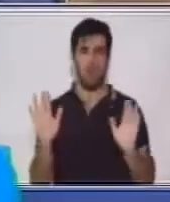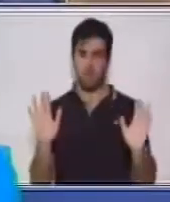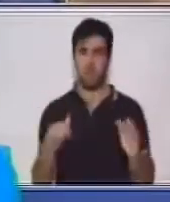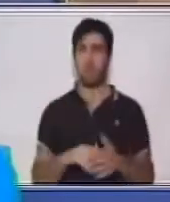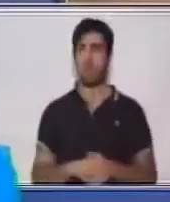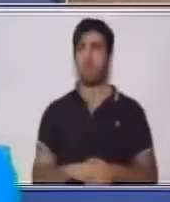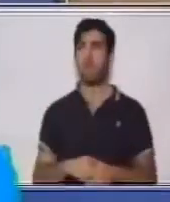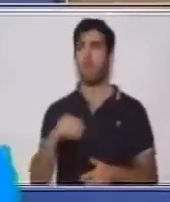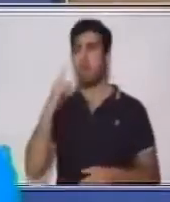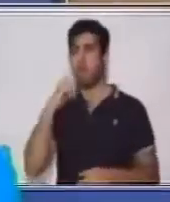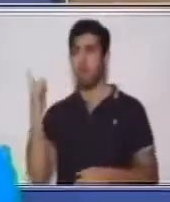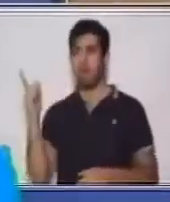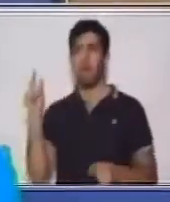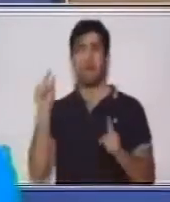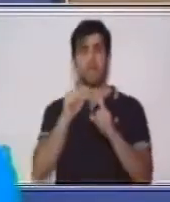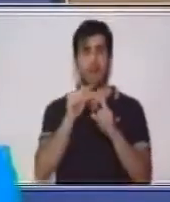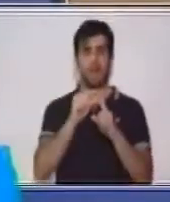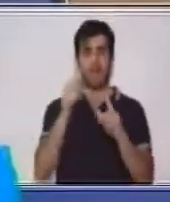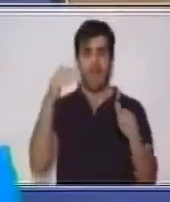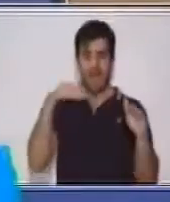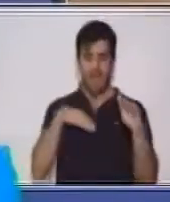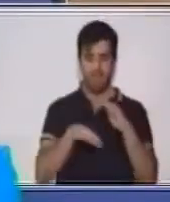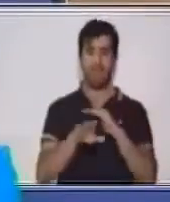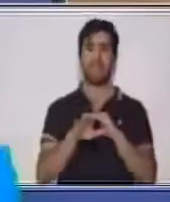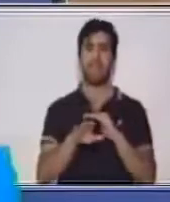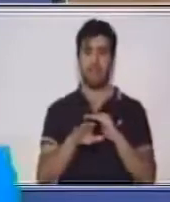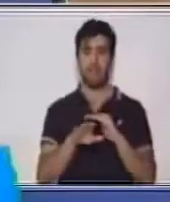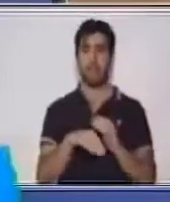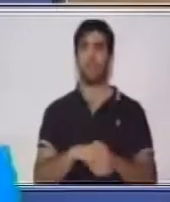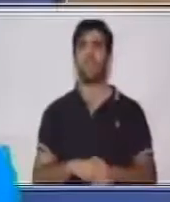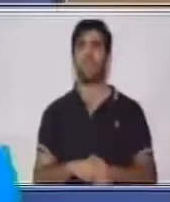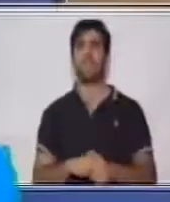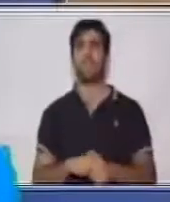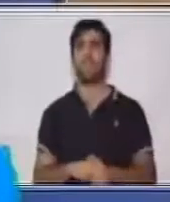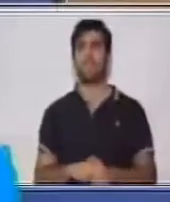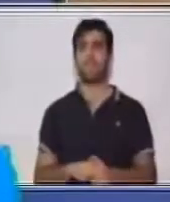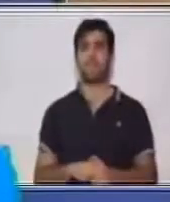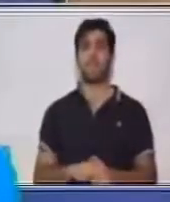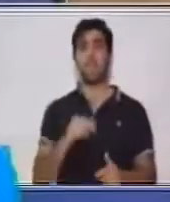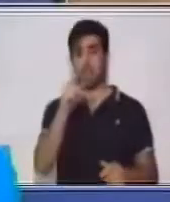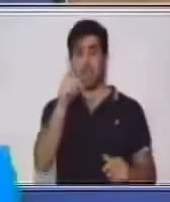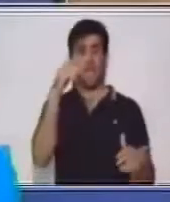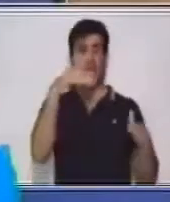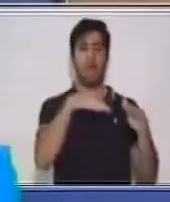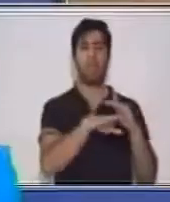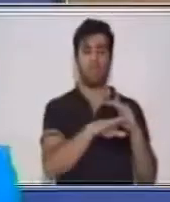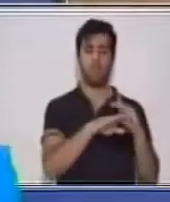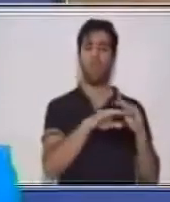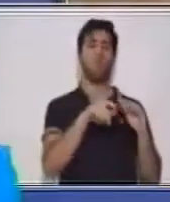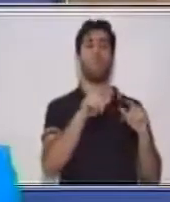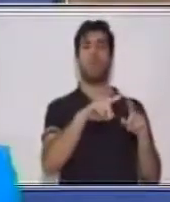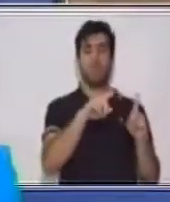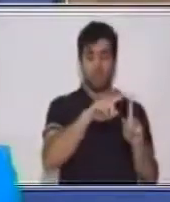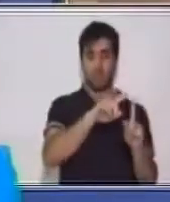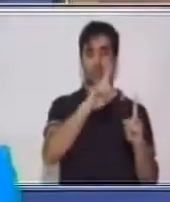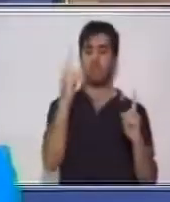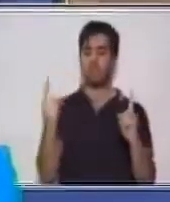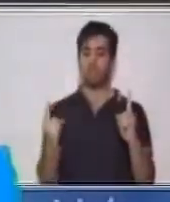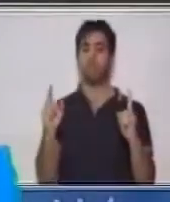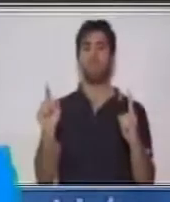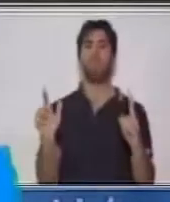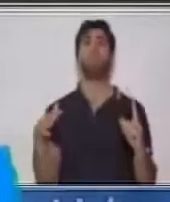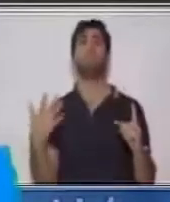palabra adentro. Entonces, ¿cuál sería lo contrario de la palabra adentro?